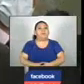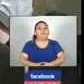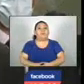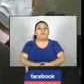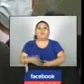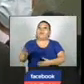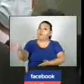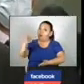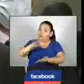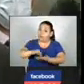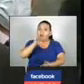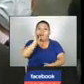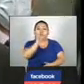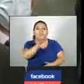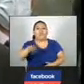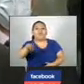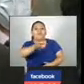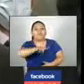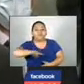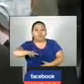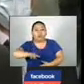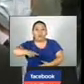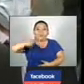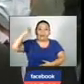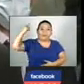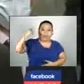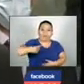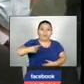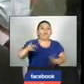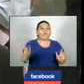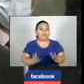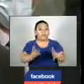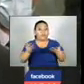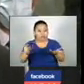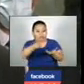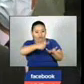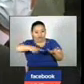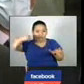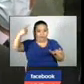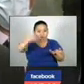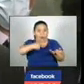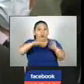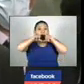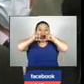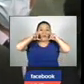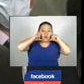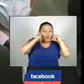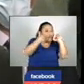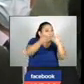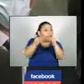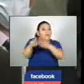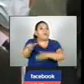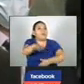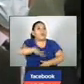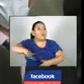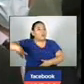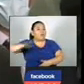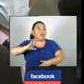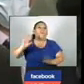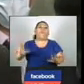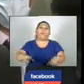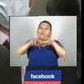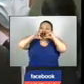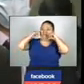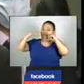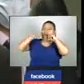de reiterar y hacer de uso obligatorio la mascarilla en diferentes actividades, porque es la medida